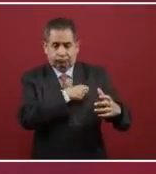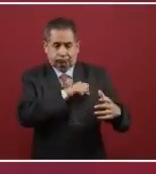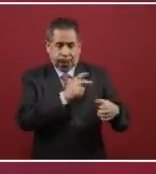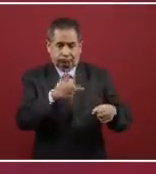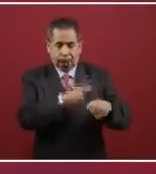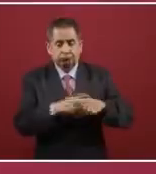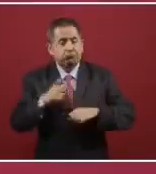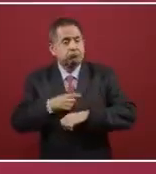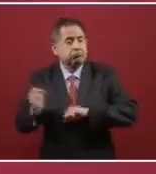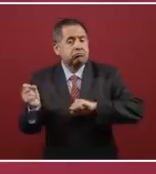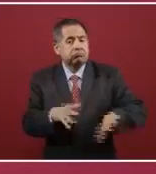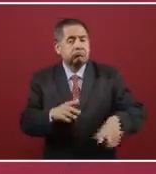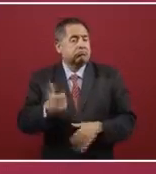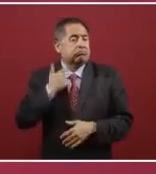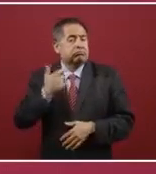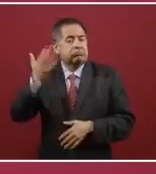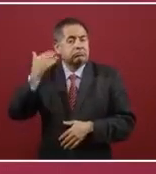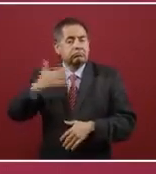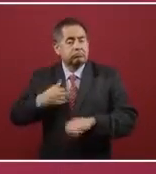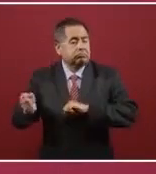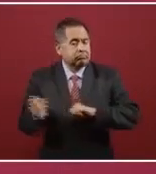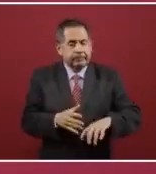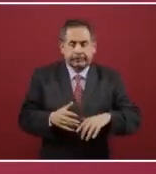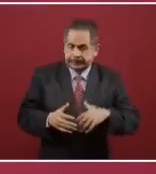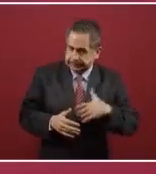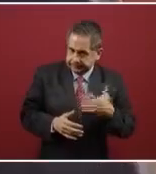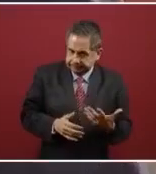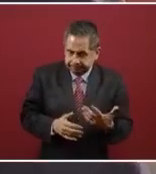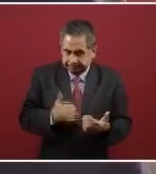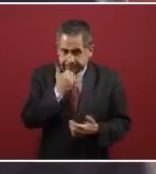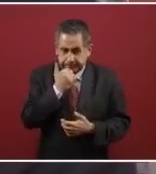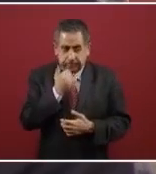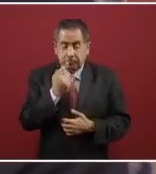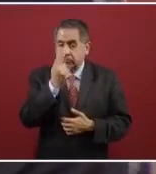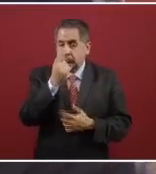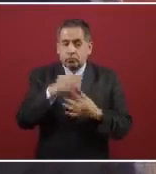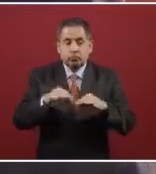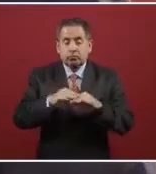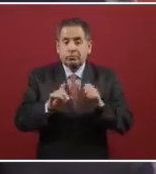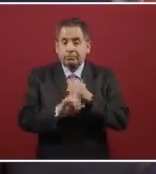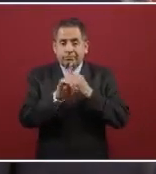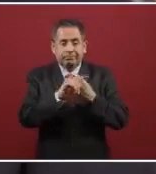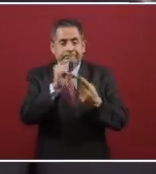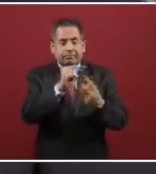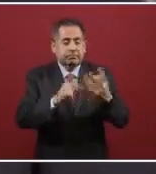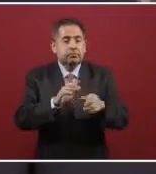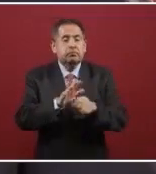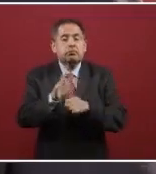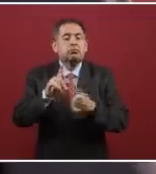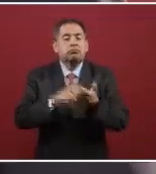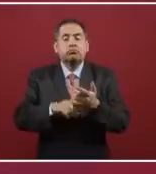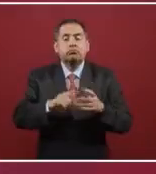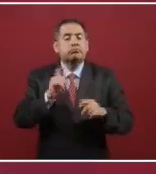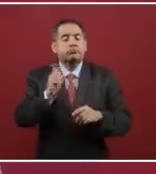todo el sistema de salud y lo que más está afectado es